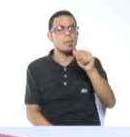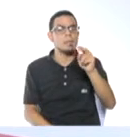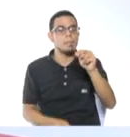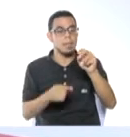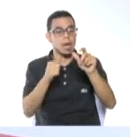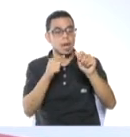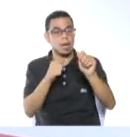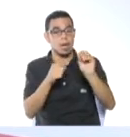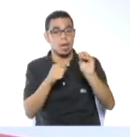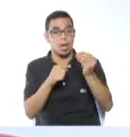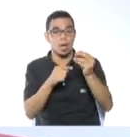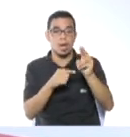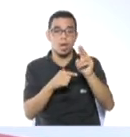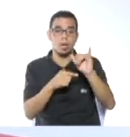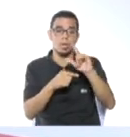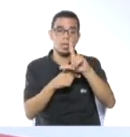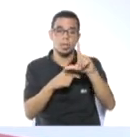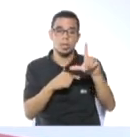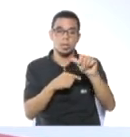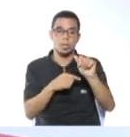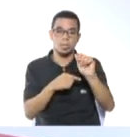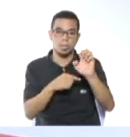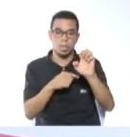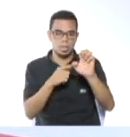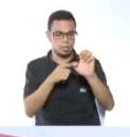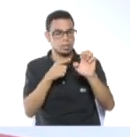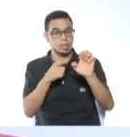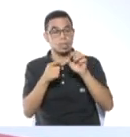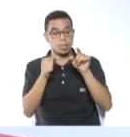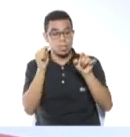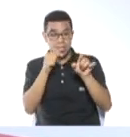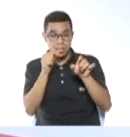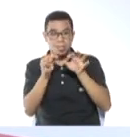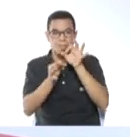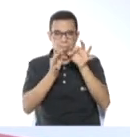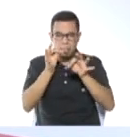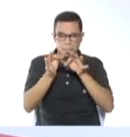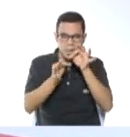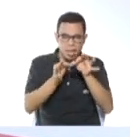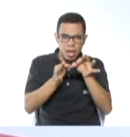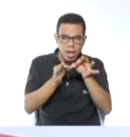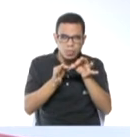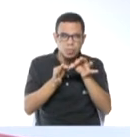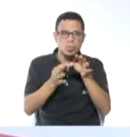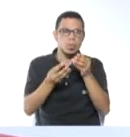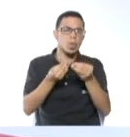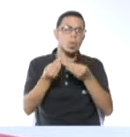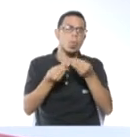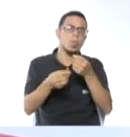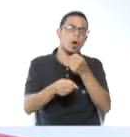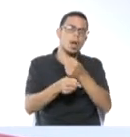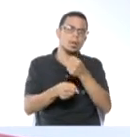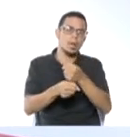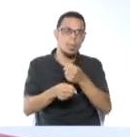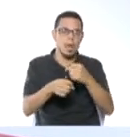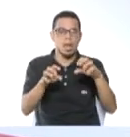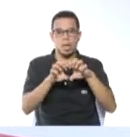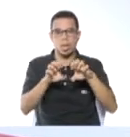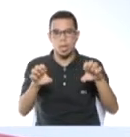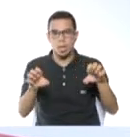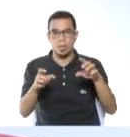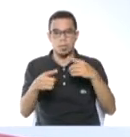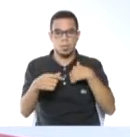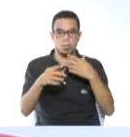ese momento, y hablando de cómo es la educación dentro de esta cultura ancestral y cómo es el trabajo, porque el trabajo no es como nosotros